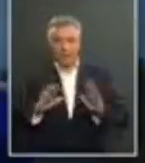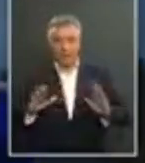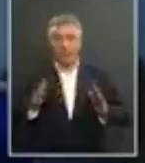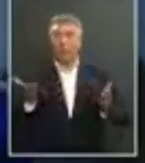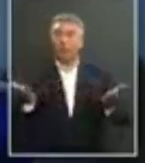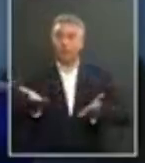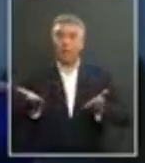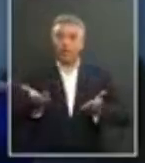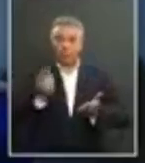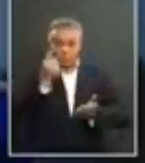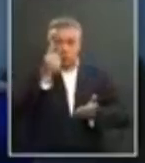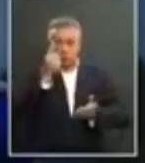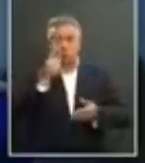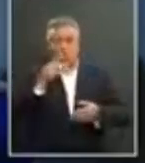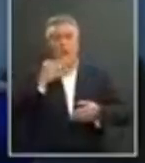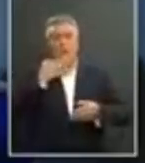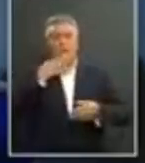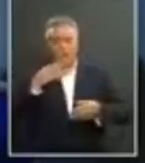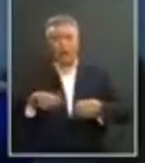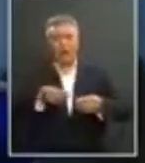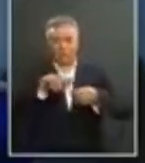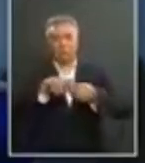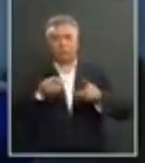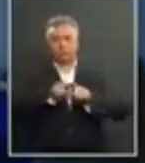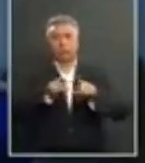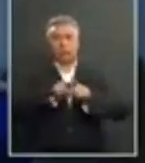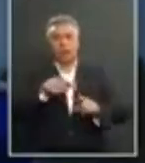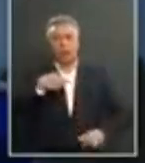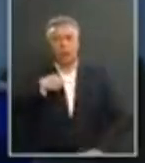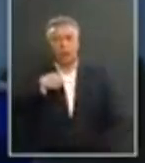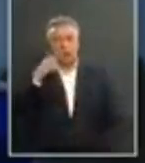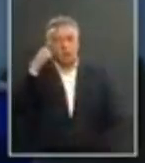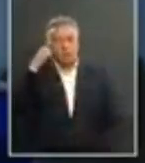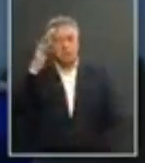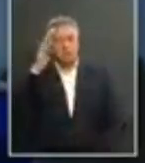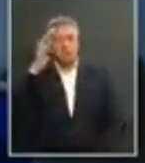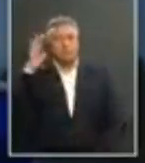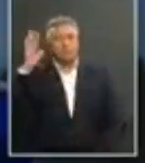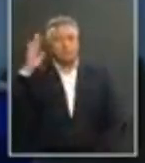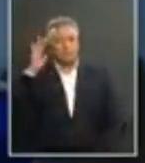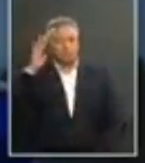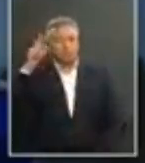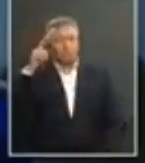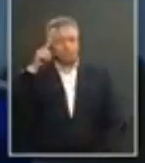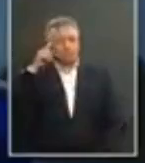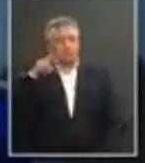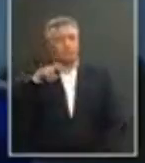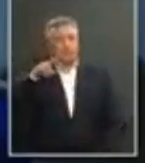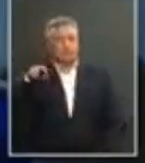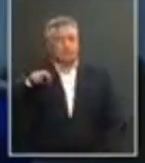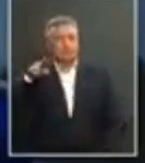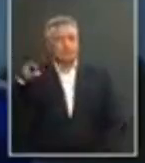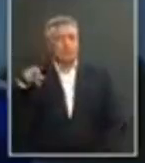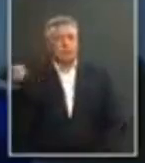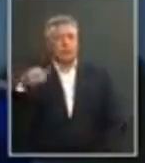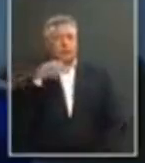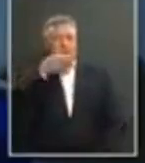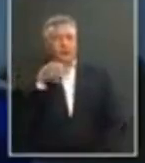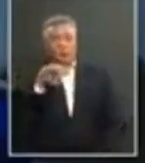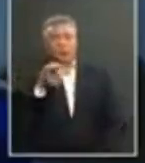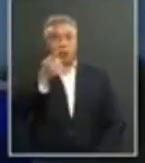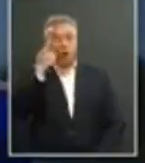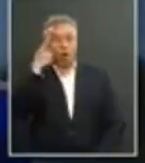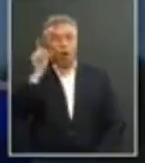porque hay algo que también a mí me resonaba de lo que se decía ese día. Usted no sabe dónde